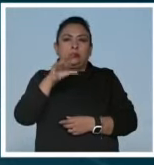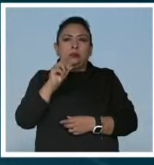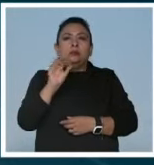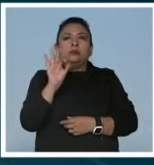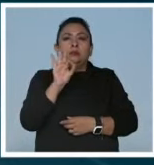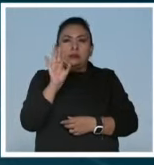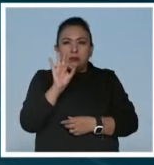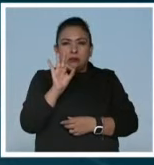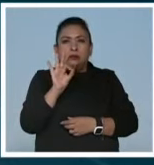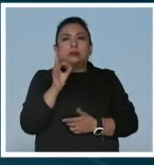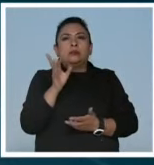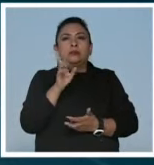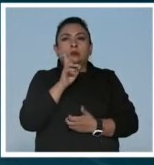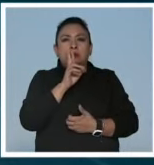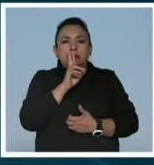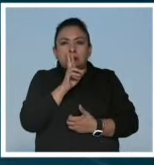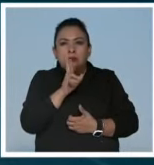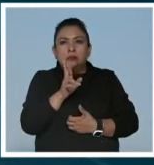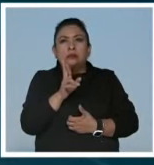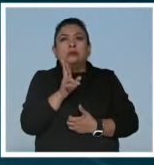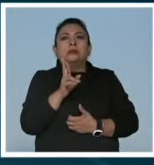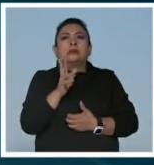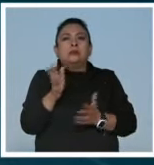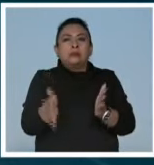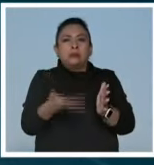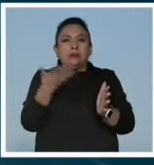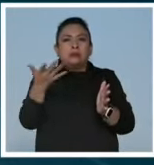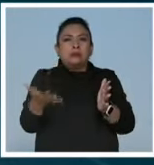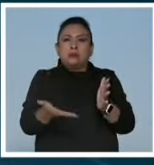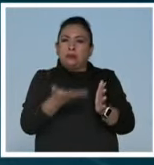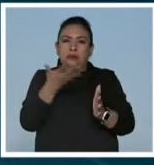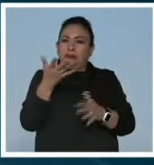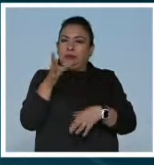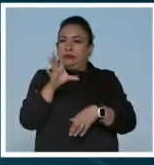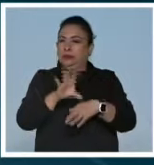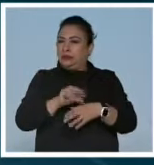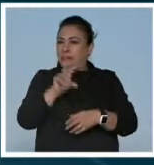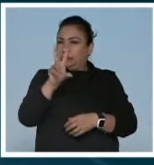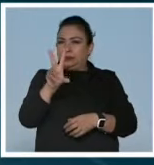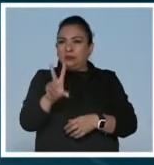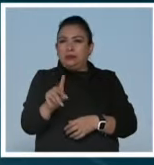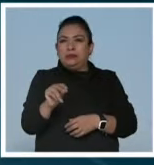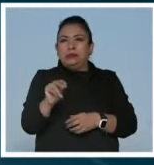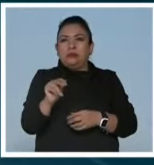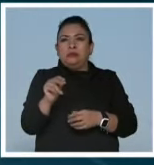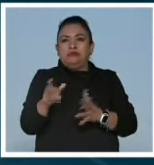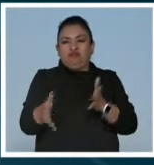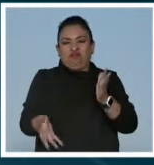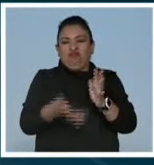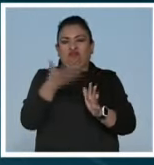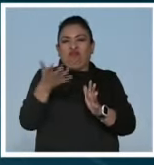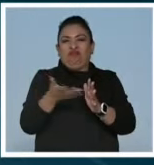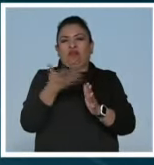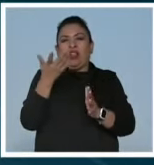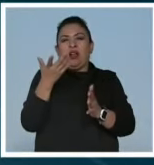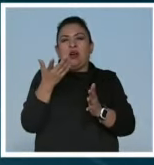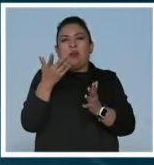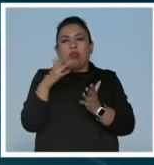fruto de una excavación no autorizada, o sea, de un acto de excavación